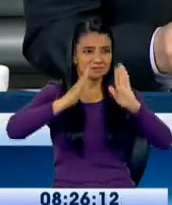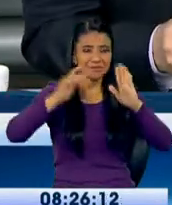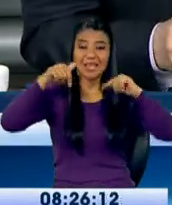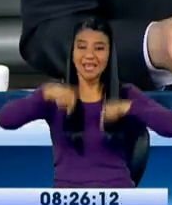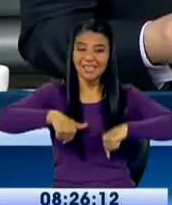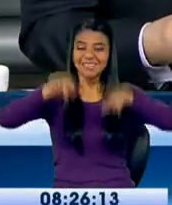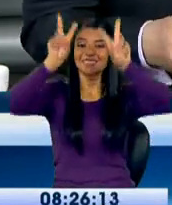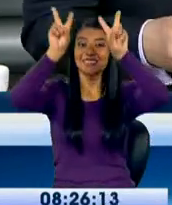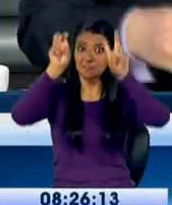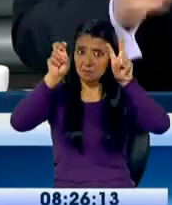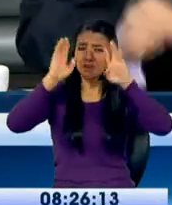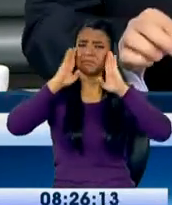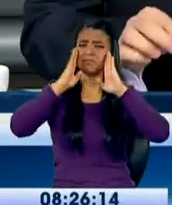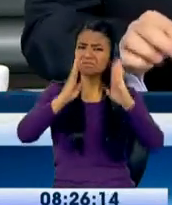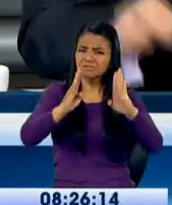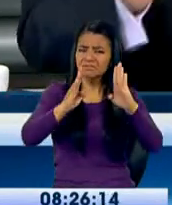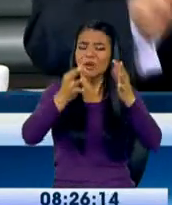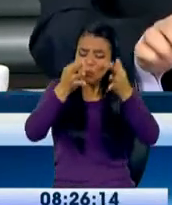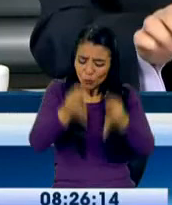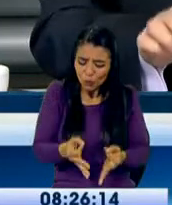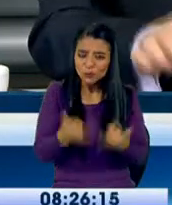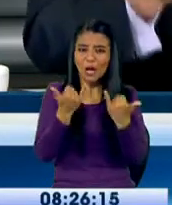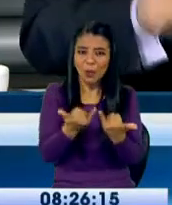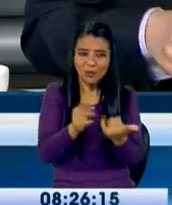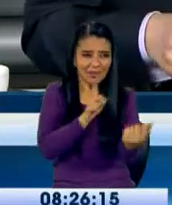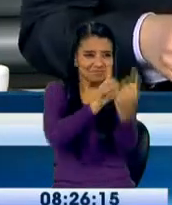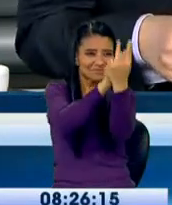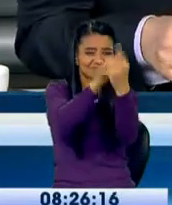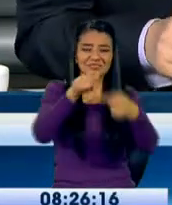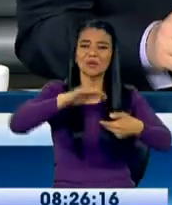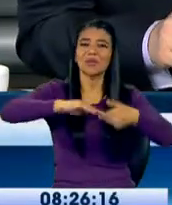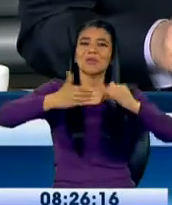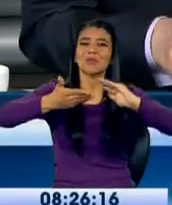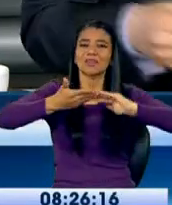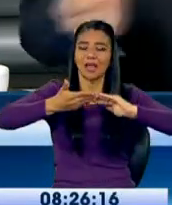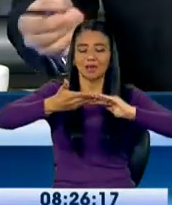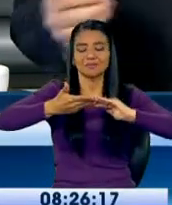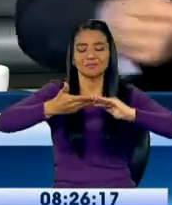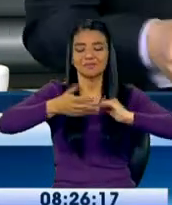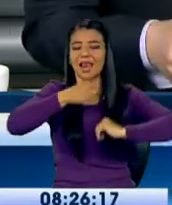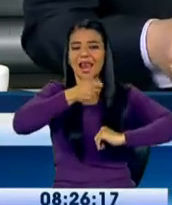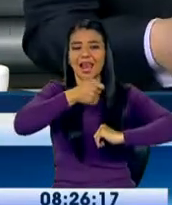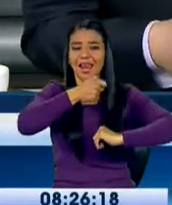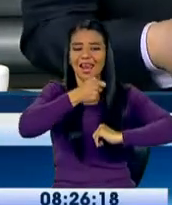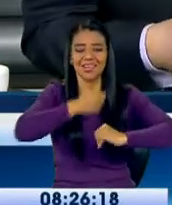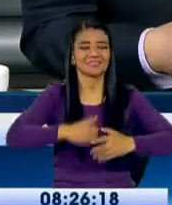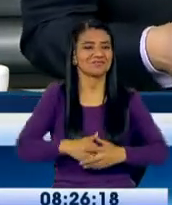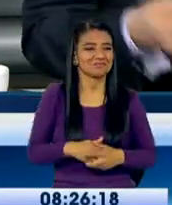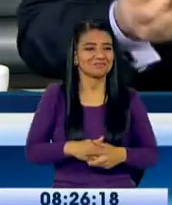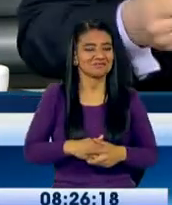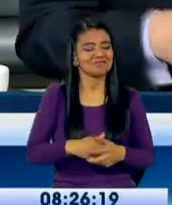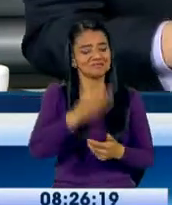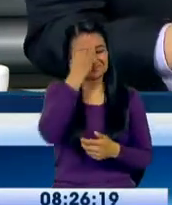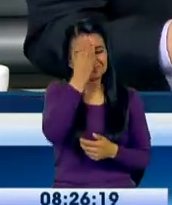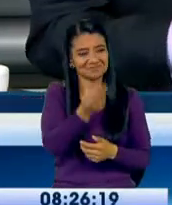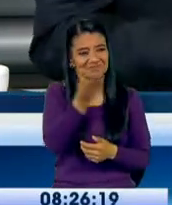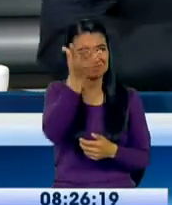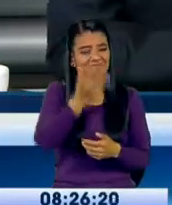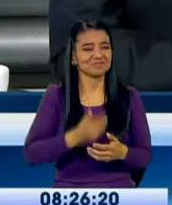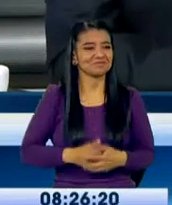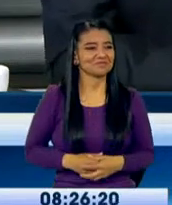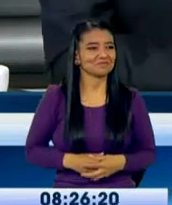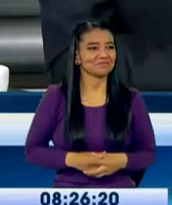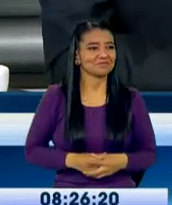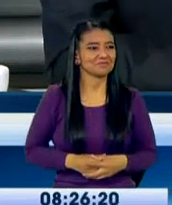este segmento que atendemos en vivo, en directo a la comunidad con nuestras microondas o señales satelitales. Así que Sofi, adelante con